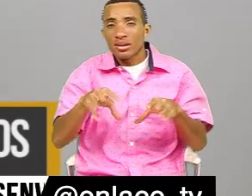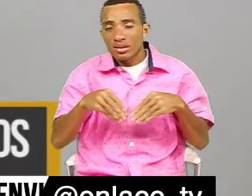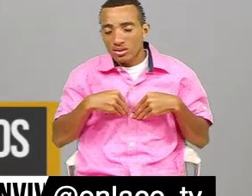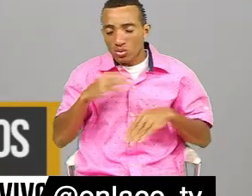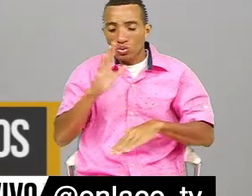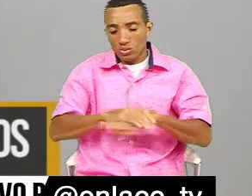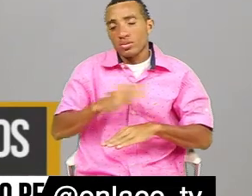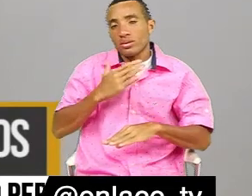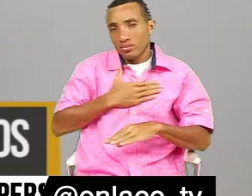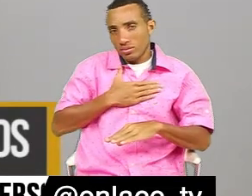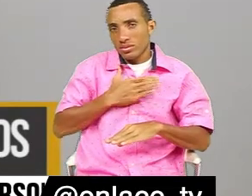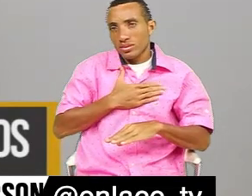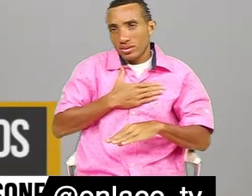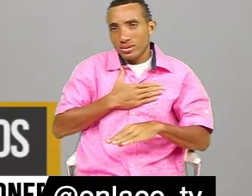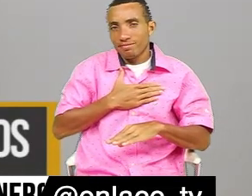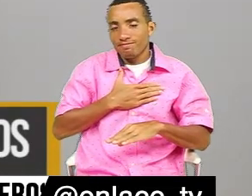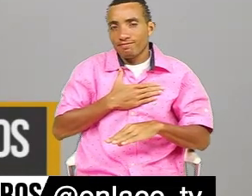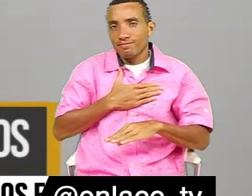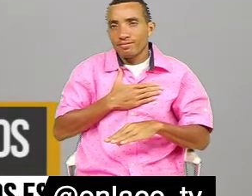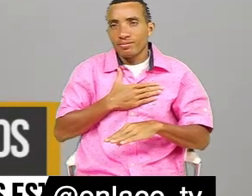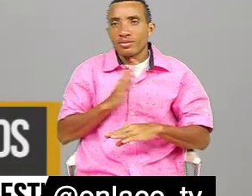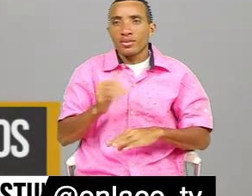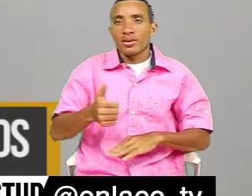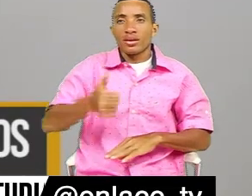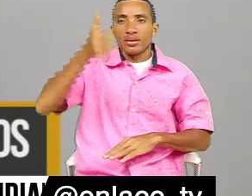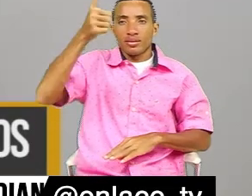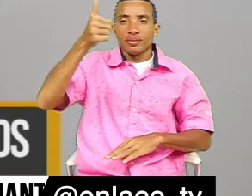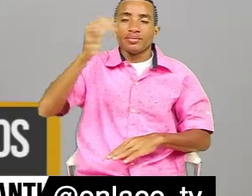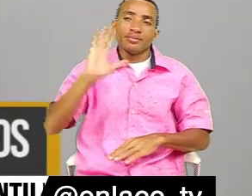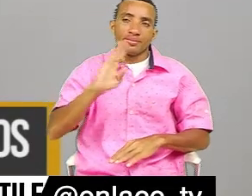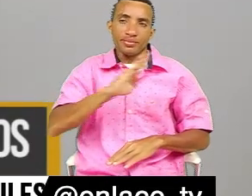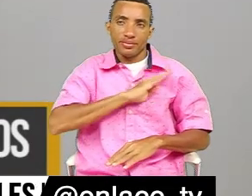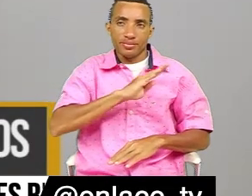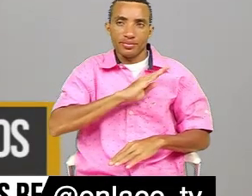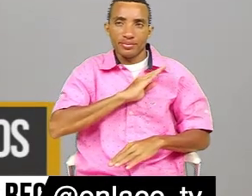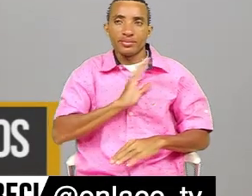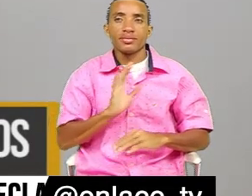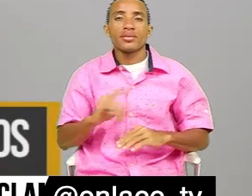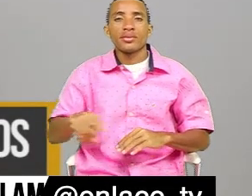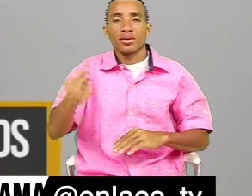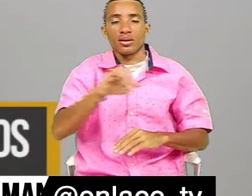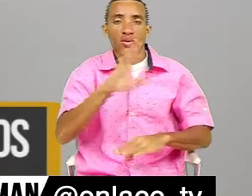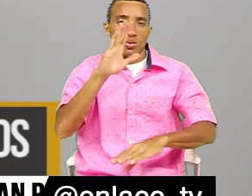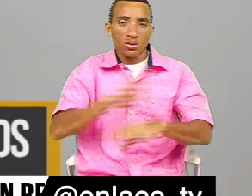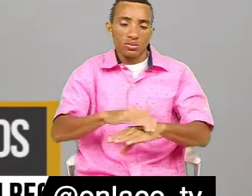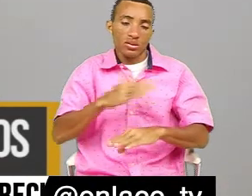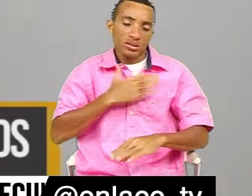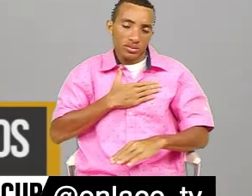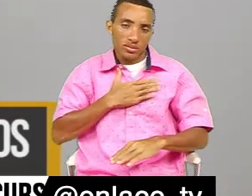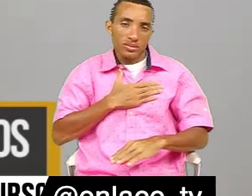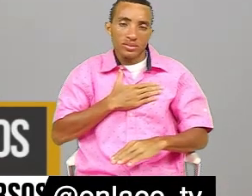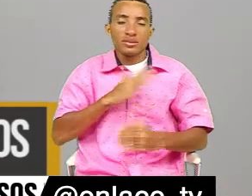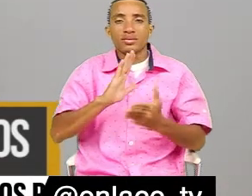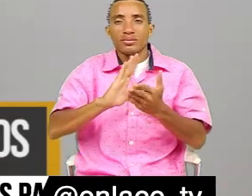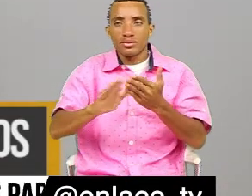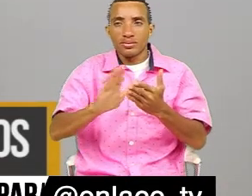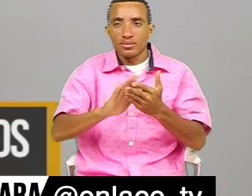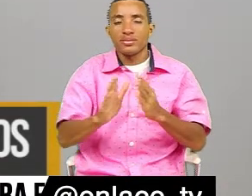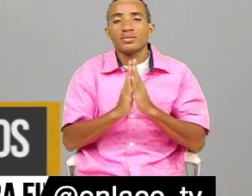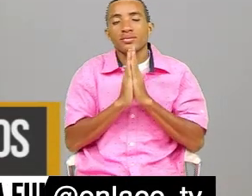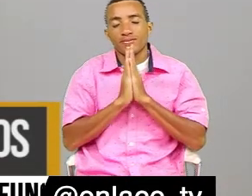culpa y en cabeza del señor alcalde. Entonces si hay un culpable es él, y le ofrezco disculpa y le pido